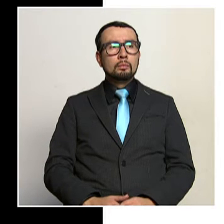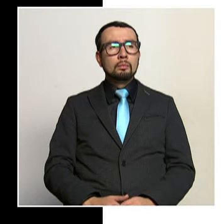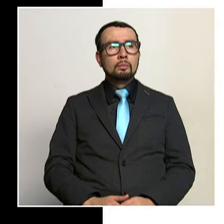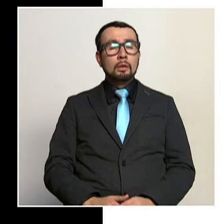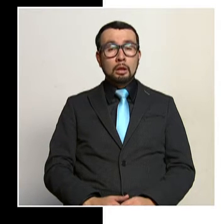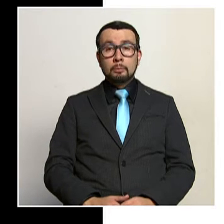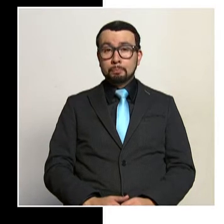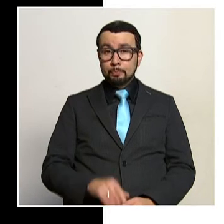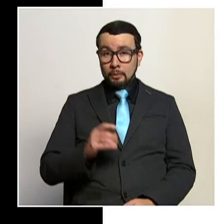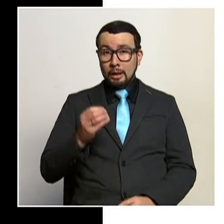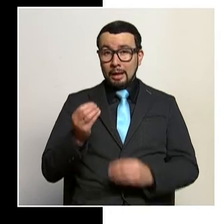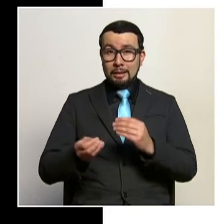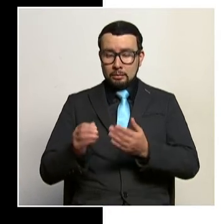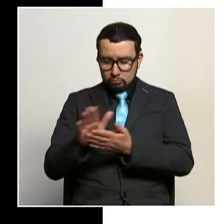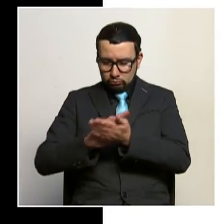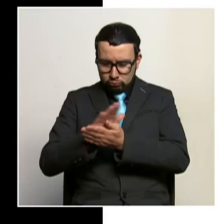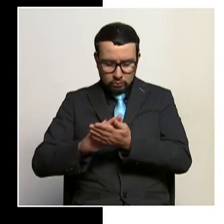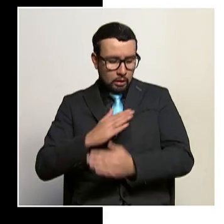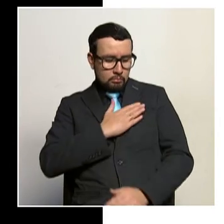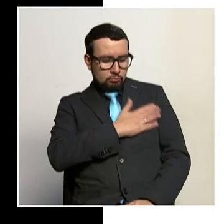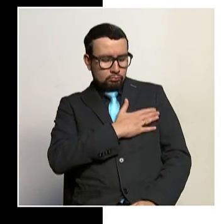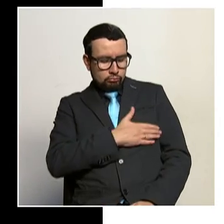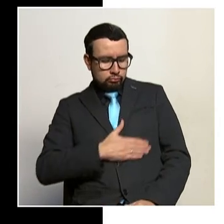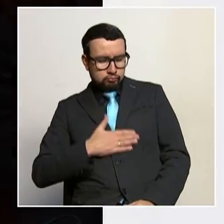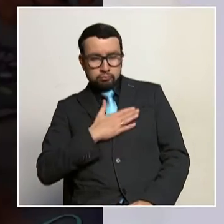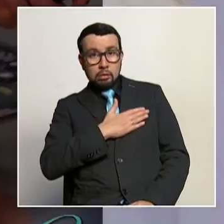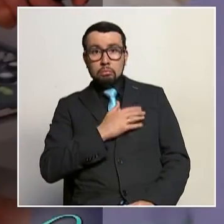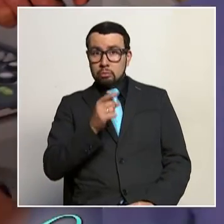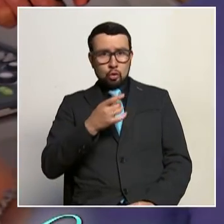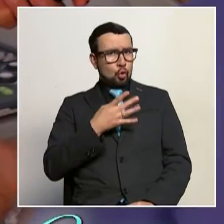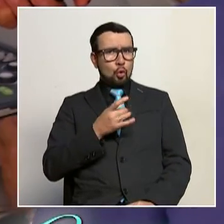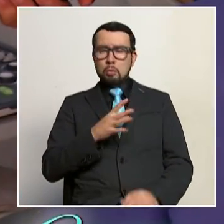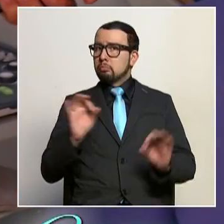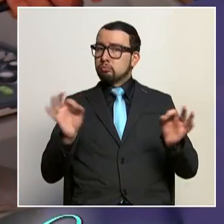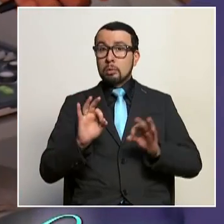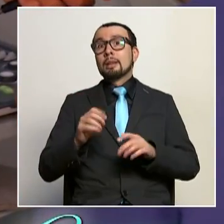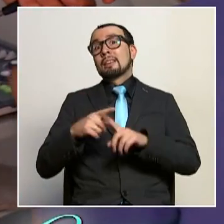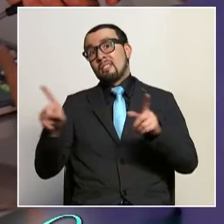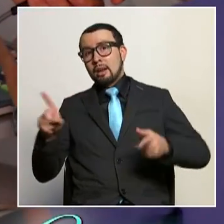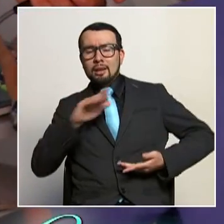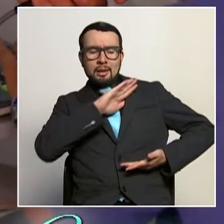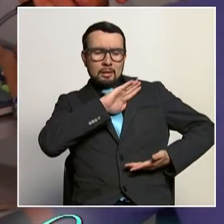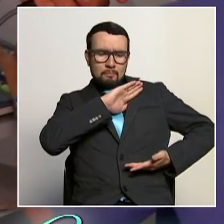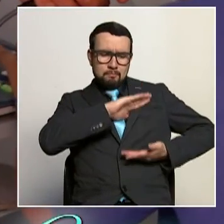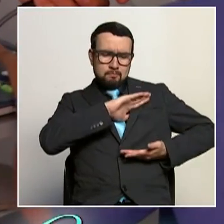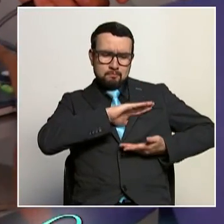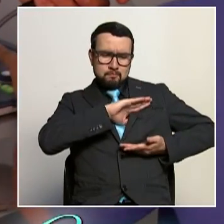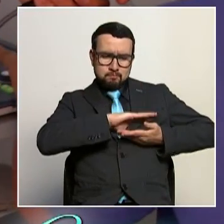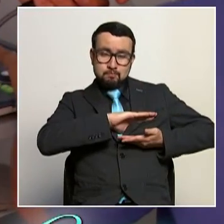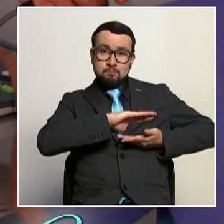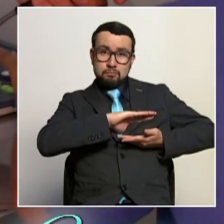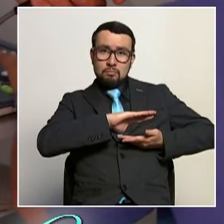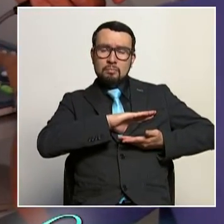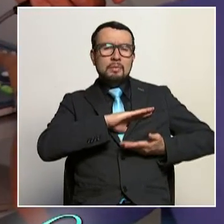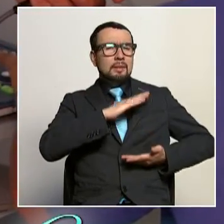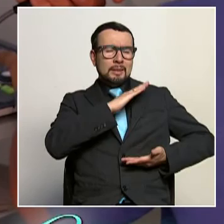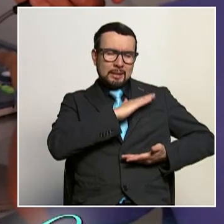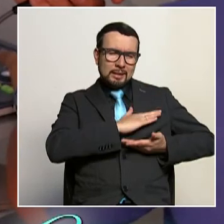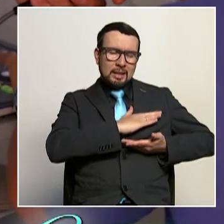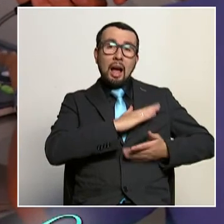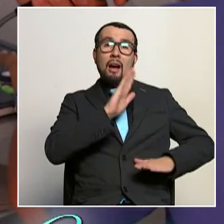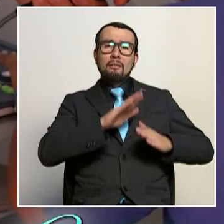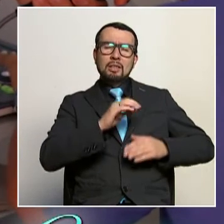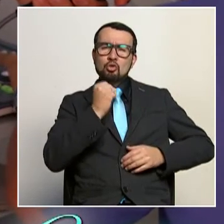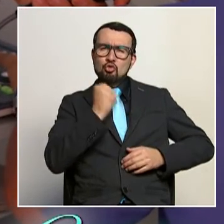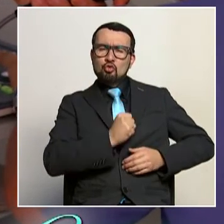Entonces aplicamos gel, es un examen que no es doloroso, contrario a las mamografías que ponen los senos en dos planchas y a veces